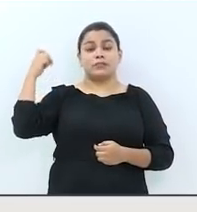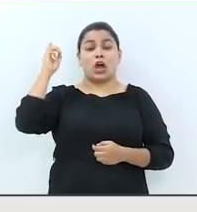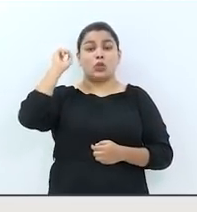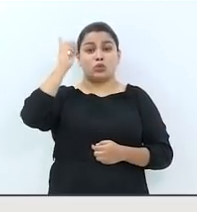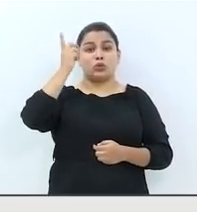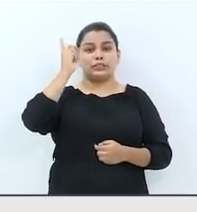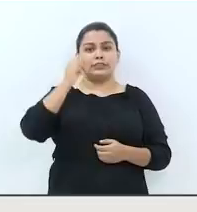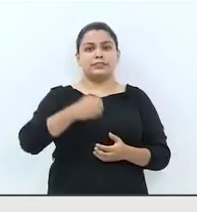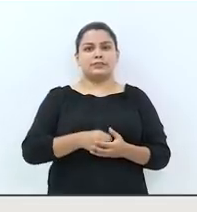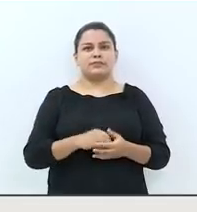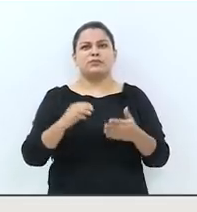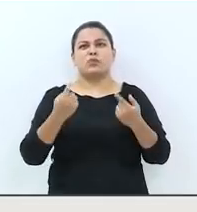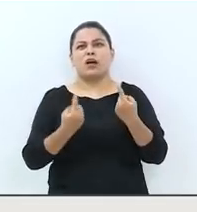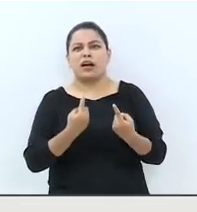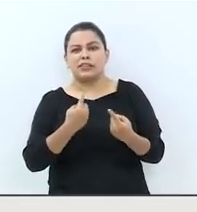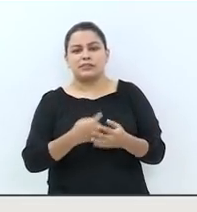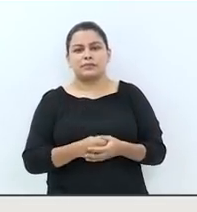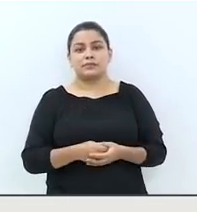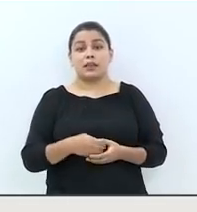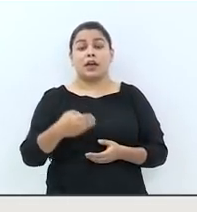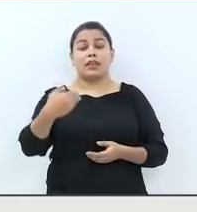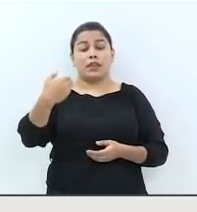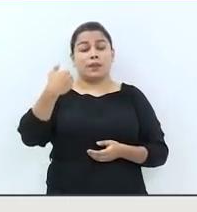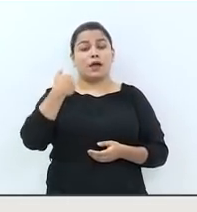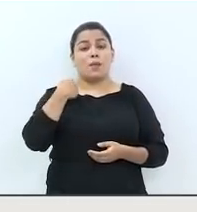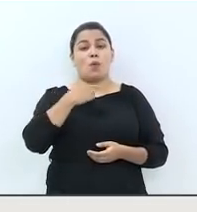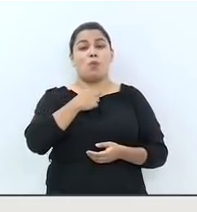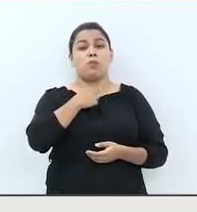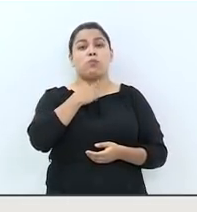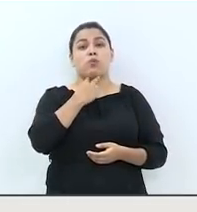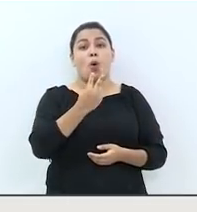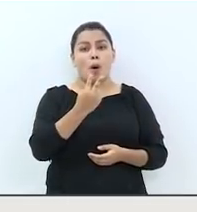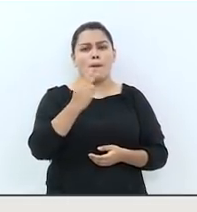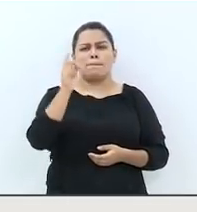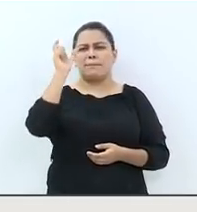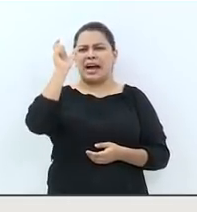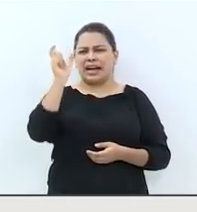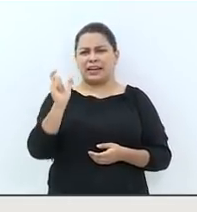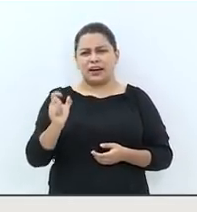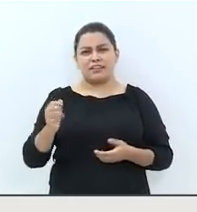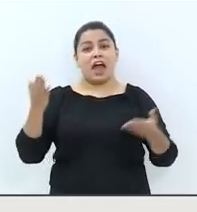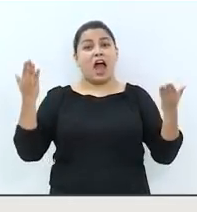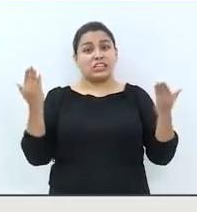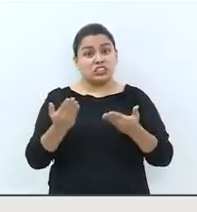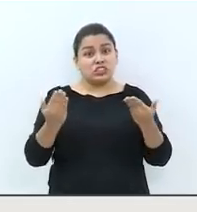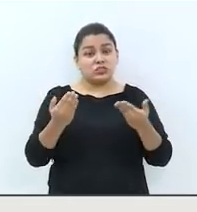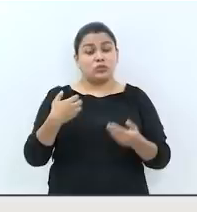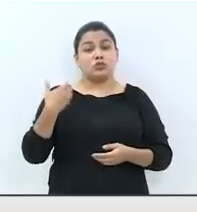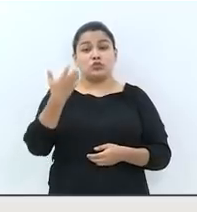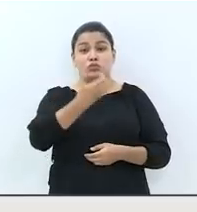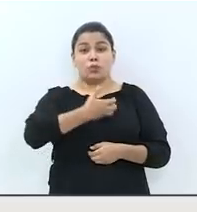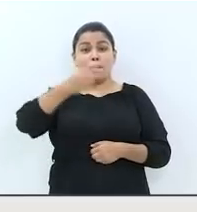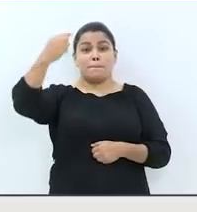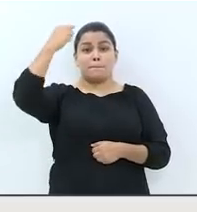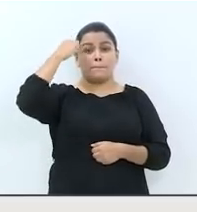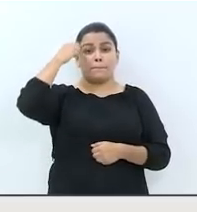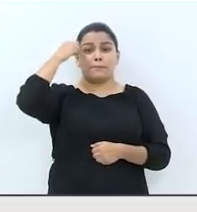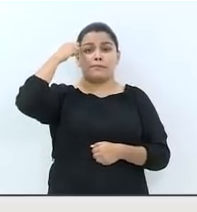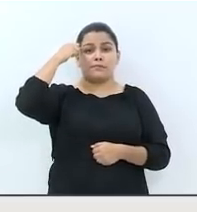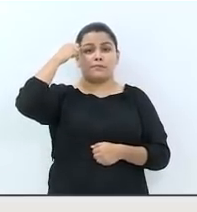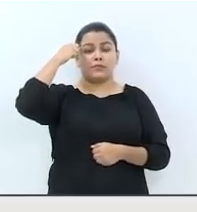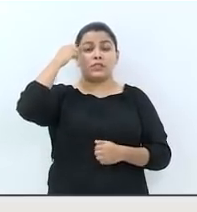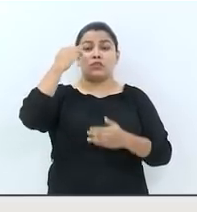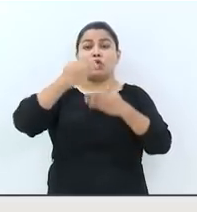que tenemos voz. Nuestras palabras, nuestras acciones, nuestros pensamientos y